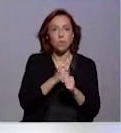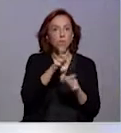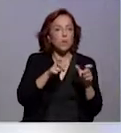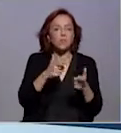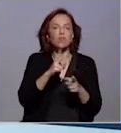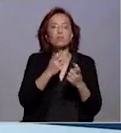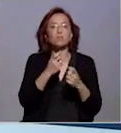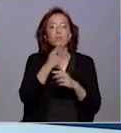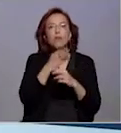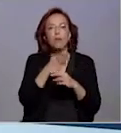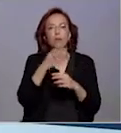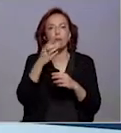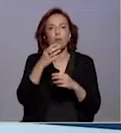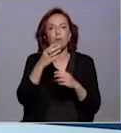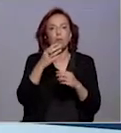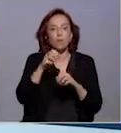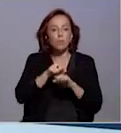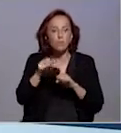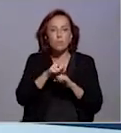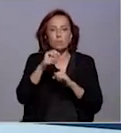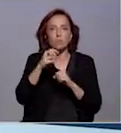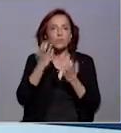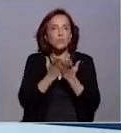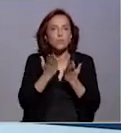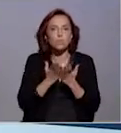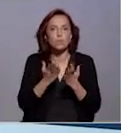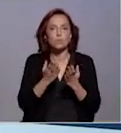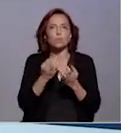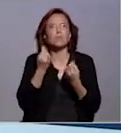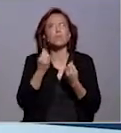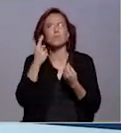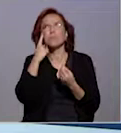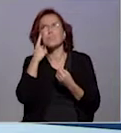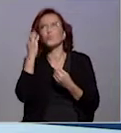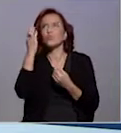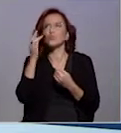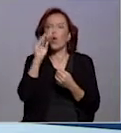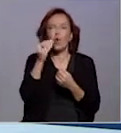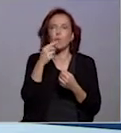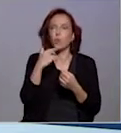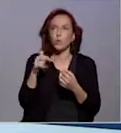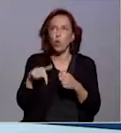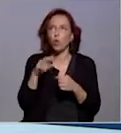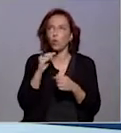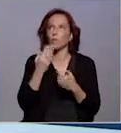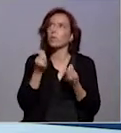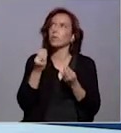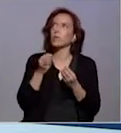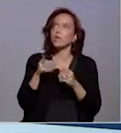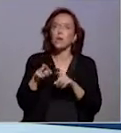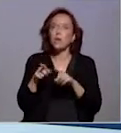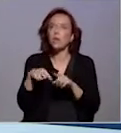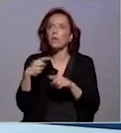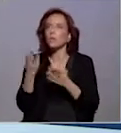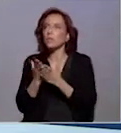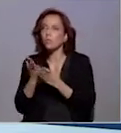como hay que pensarse a futuro estoy pensando en los chicos más jóvenes que hoy están decidiendo qué carrera seguir o en